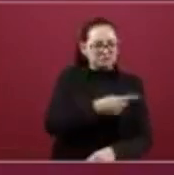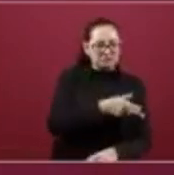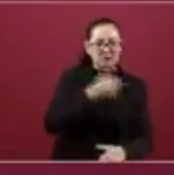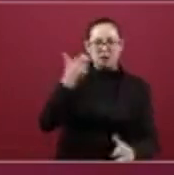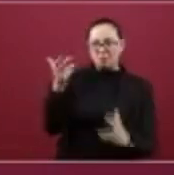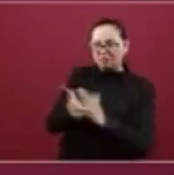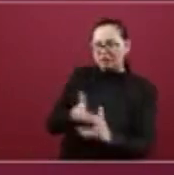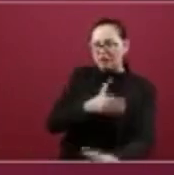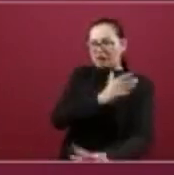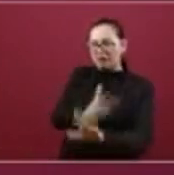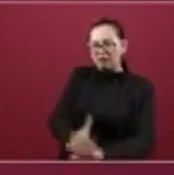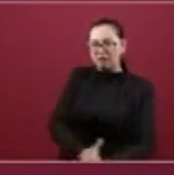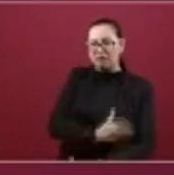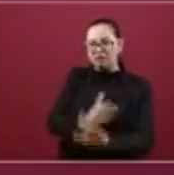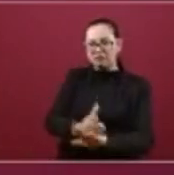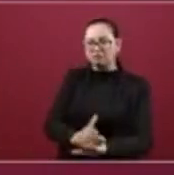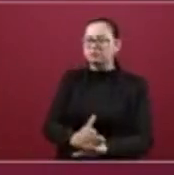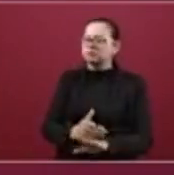de muerte,